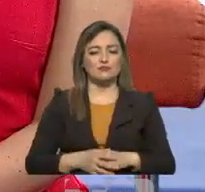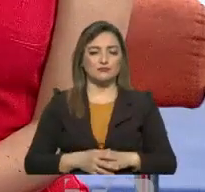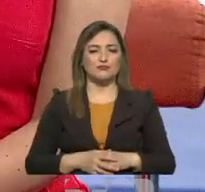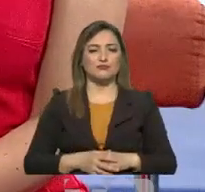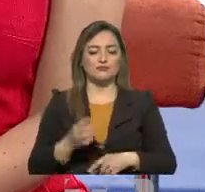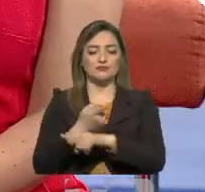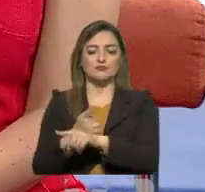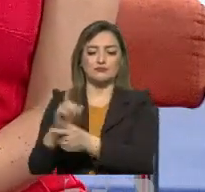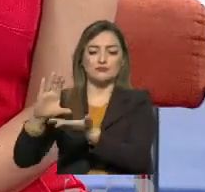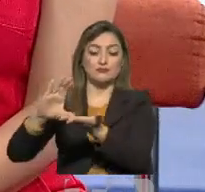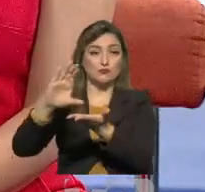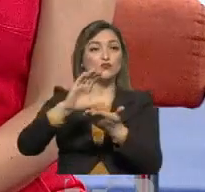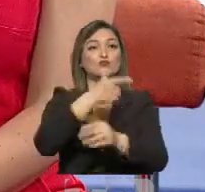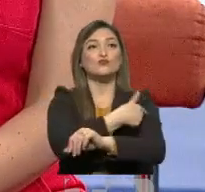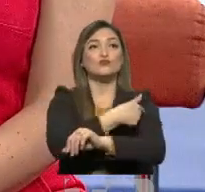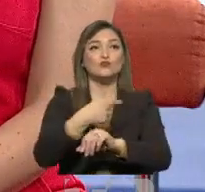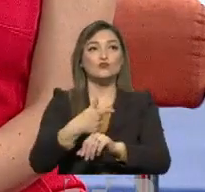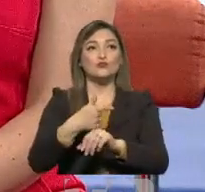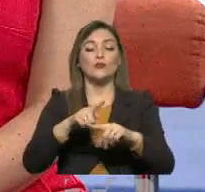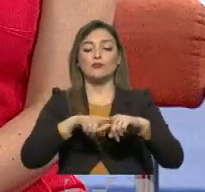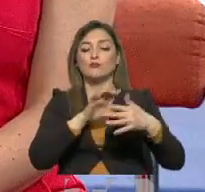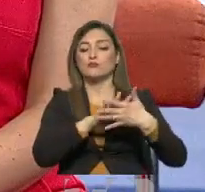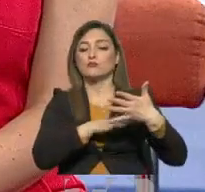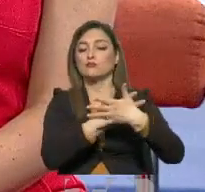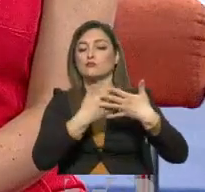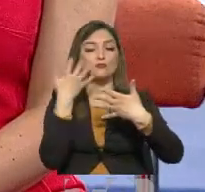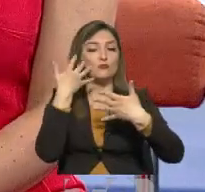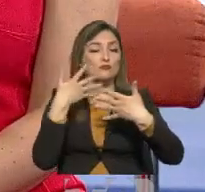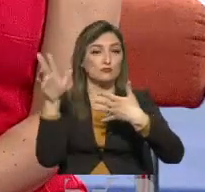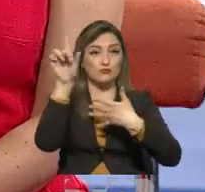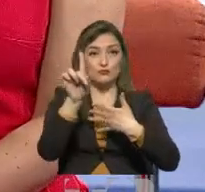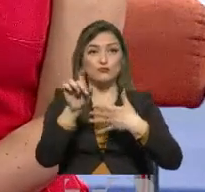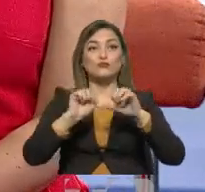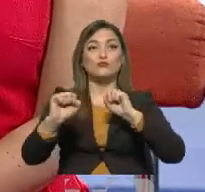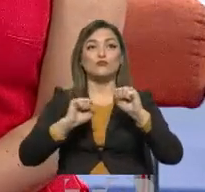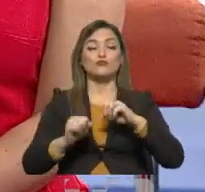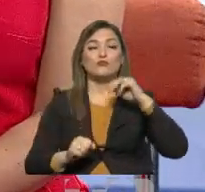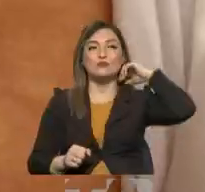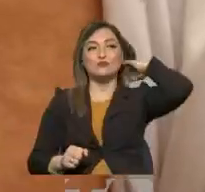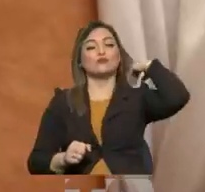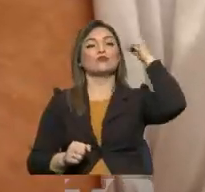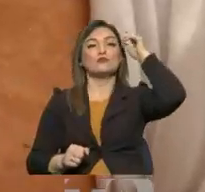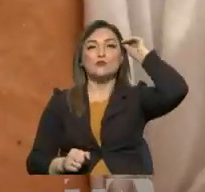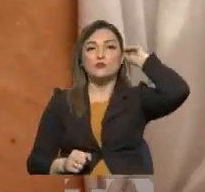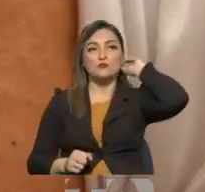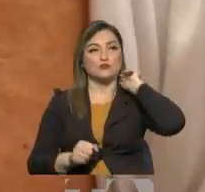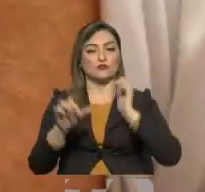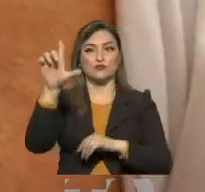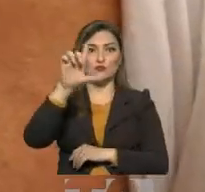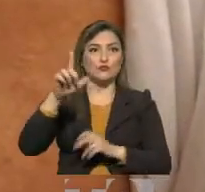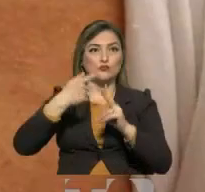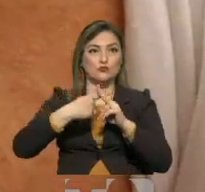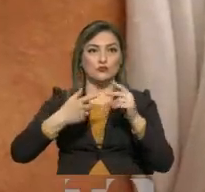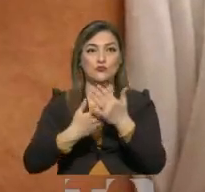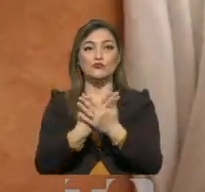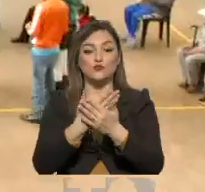diferentes puntos de vacunación se inocula, según el calendario anunciado, el 31 de mayo. A partir de lunes comienza una